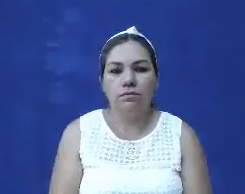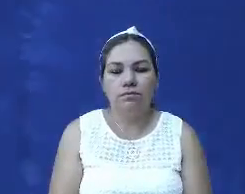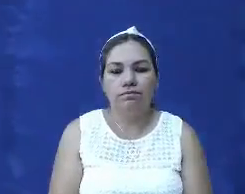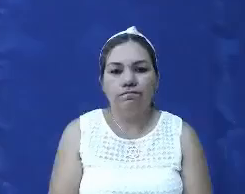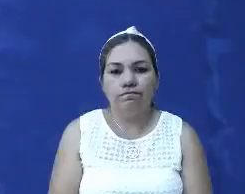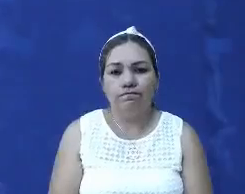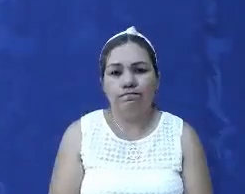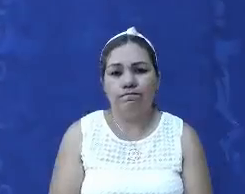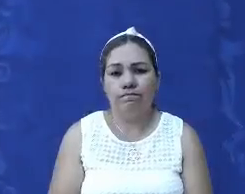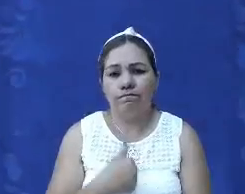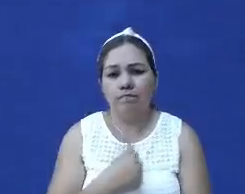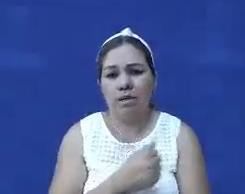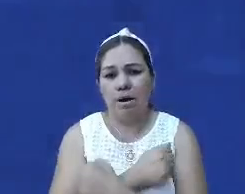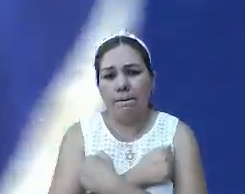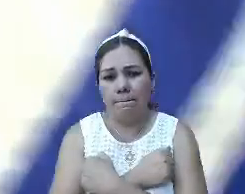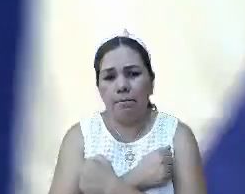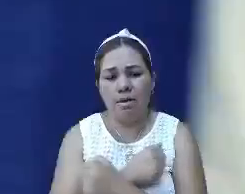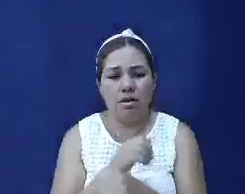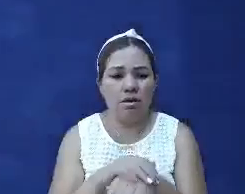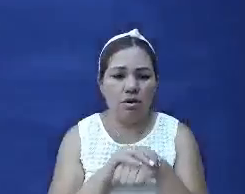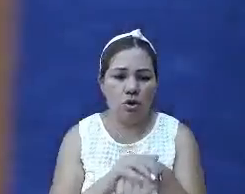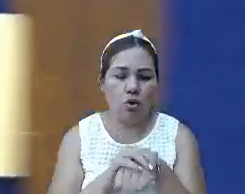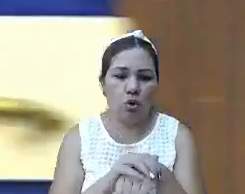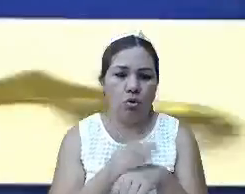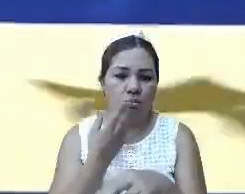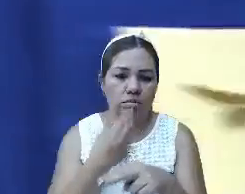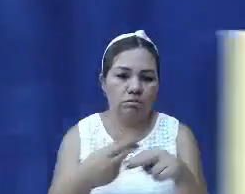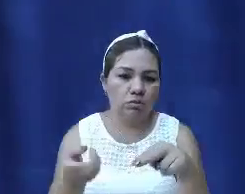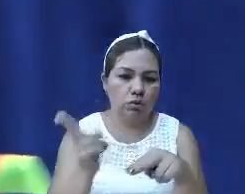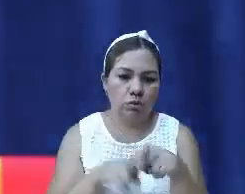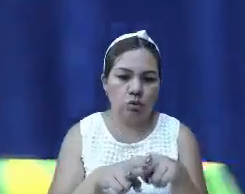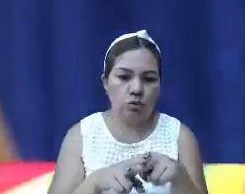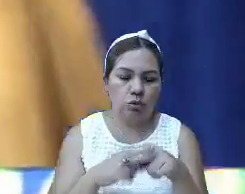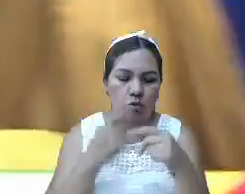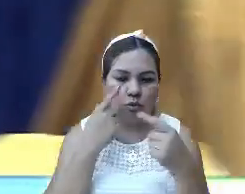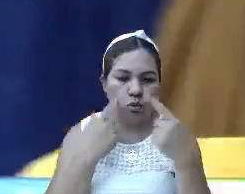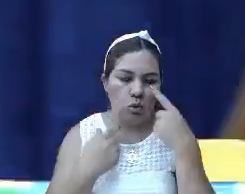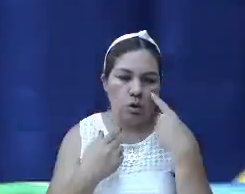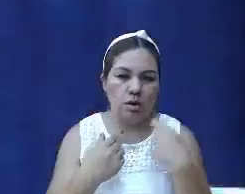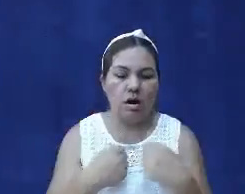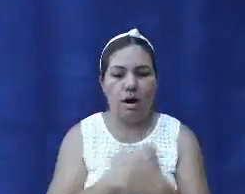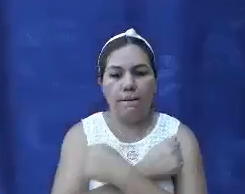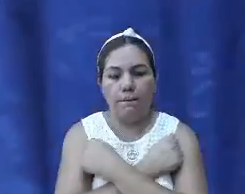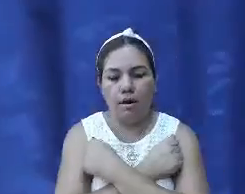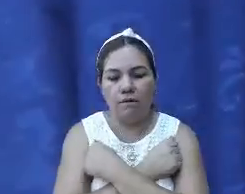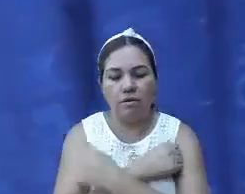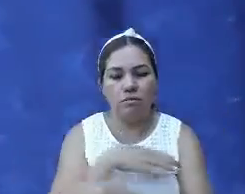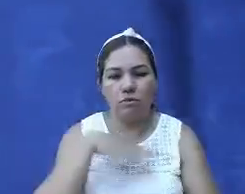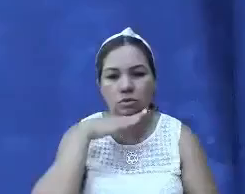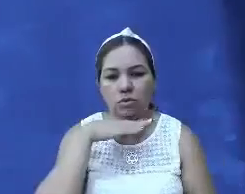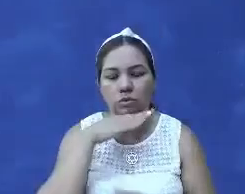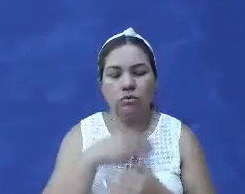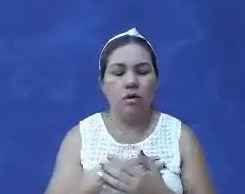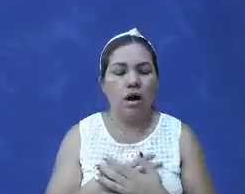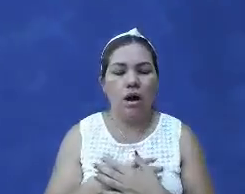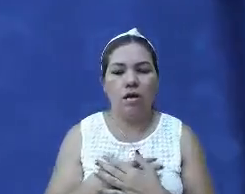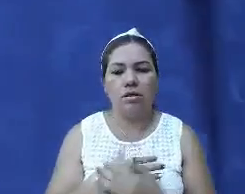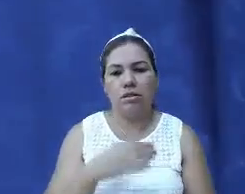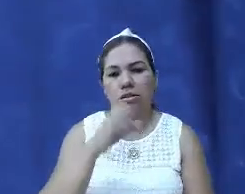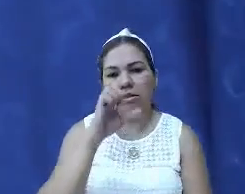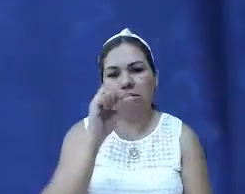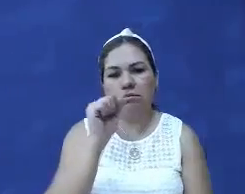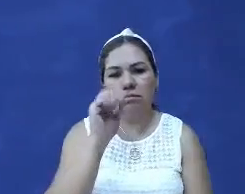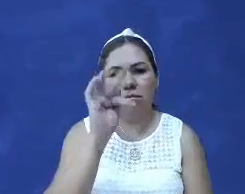¡Ay, mi amiguito se murió! Mi amiguito tanto le amaba. Ay, yo tengo esperanza que se fue con